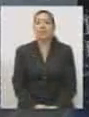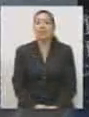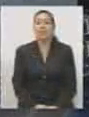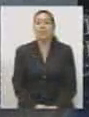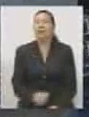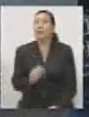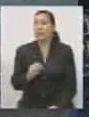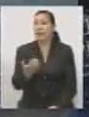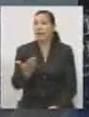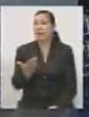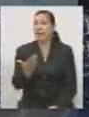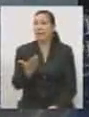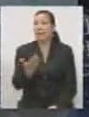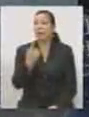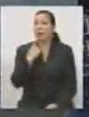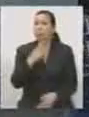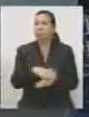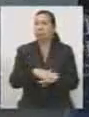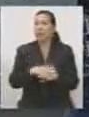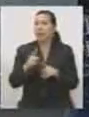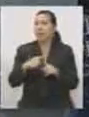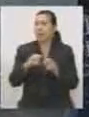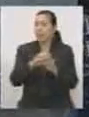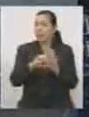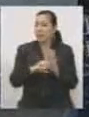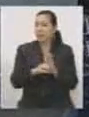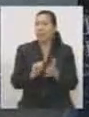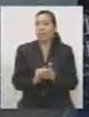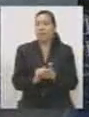se está pidiendo, este suceso del tribunal, de los mismos tribunales,